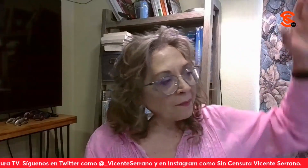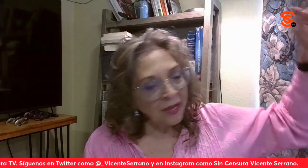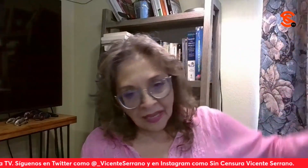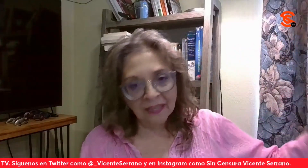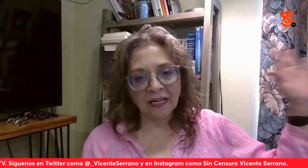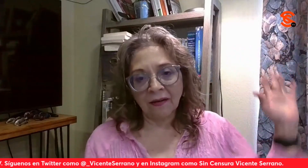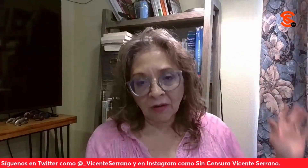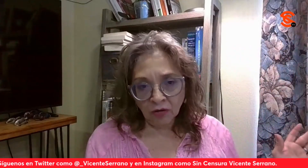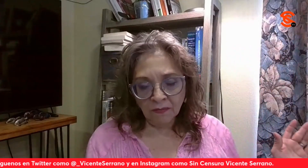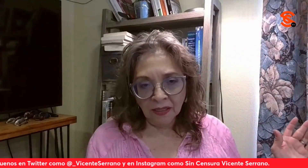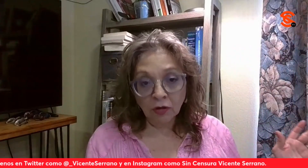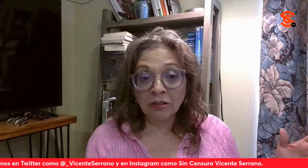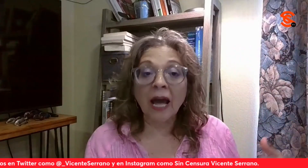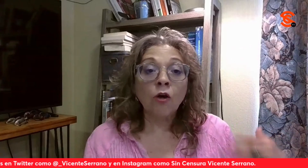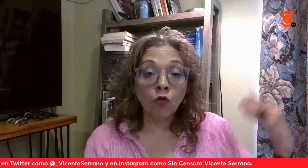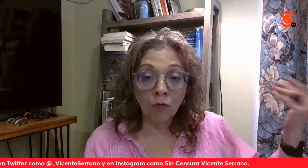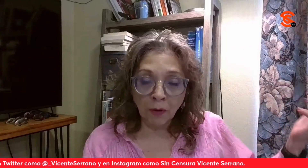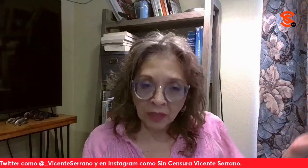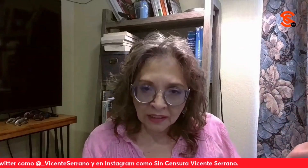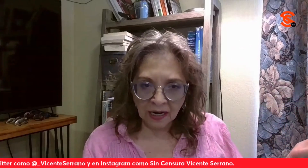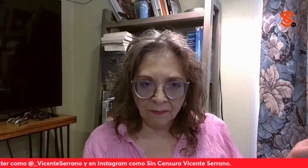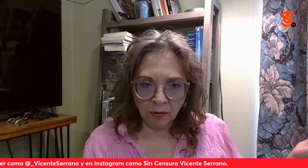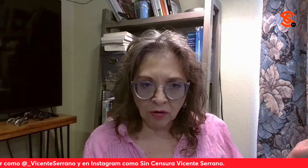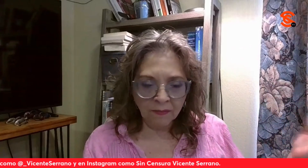pocos. Unas redes